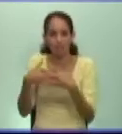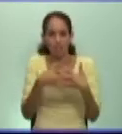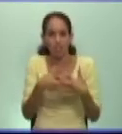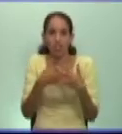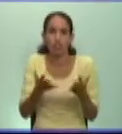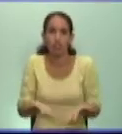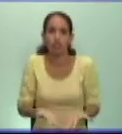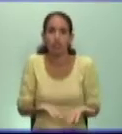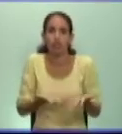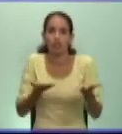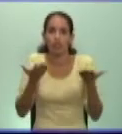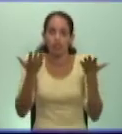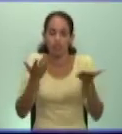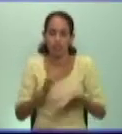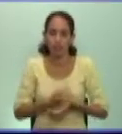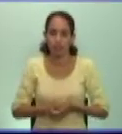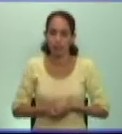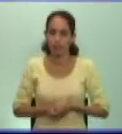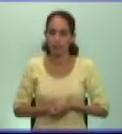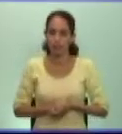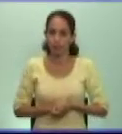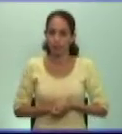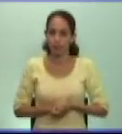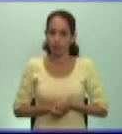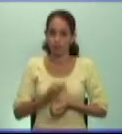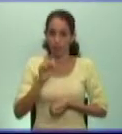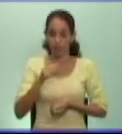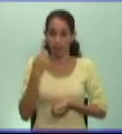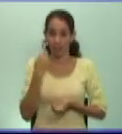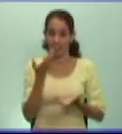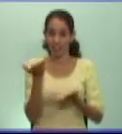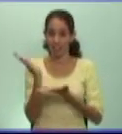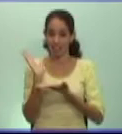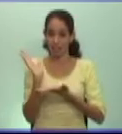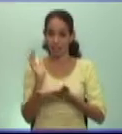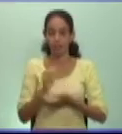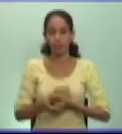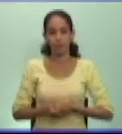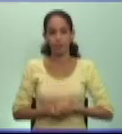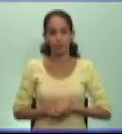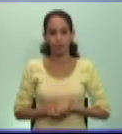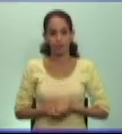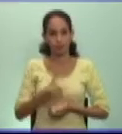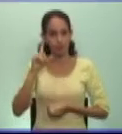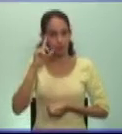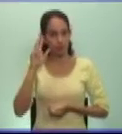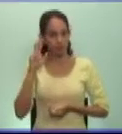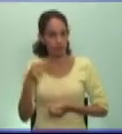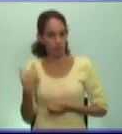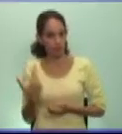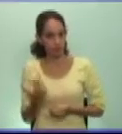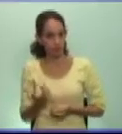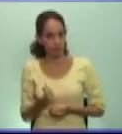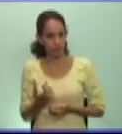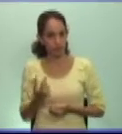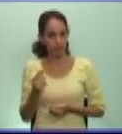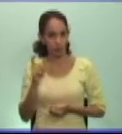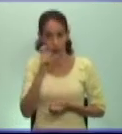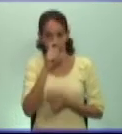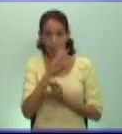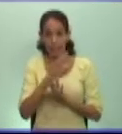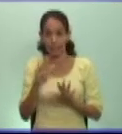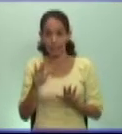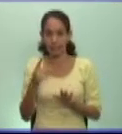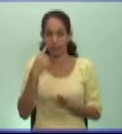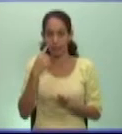producción capitalista. Todo esto, bueno, volvemos a pantalla, nos llevaba a esta conclusión, y recuerden la conclusión que habíamos analizado en todo el periodo,